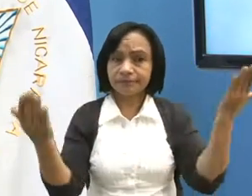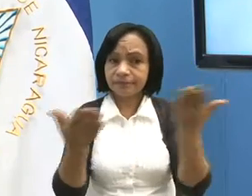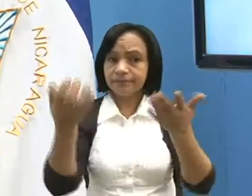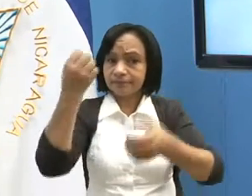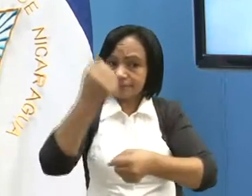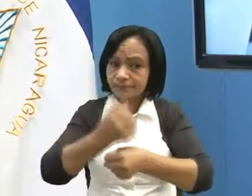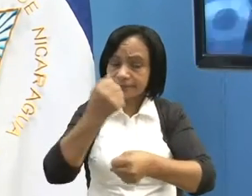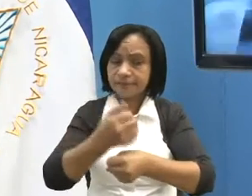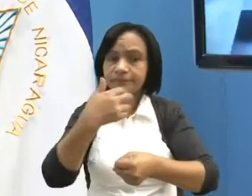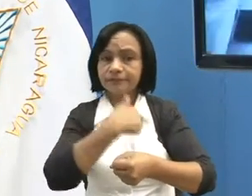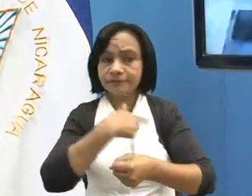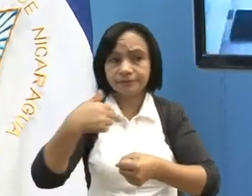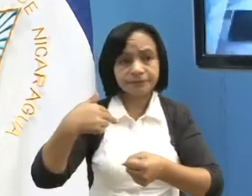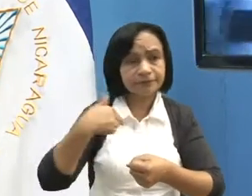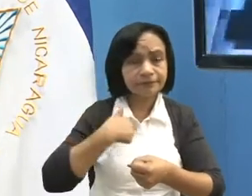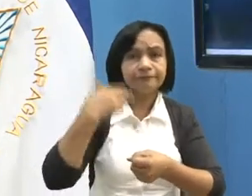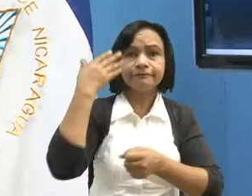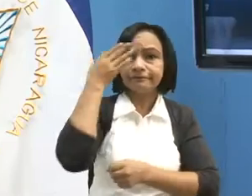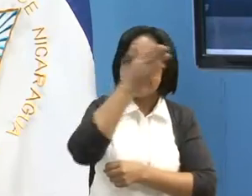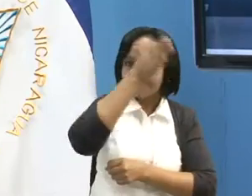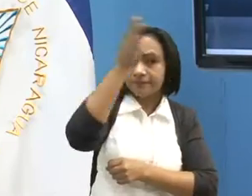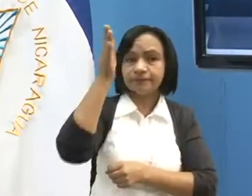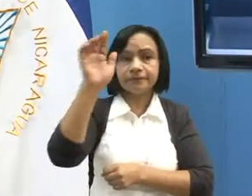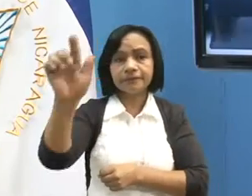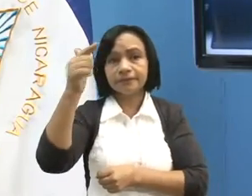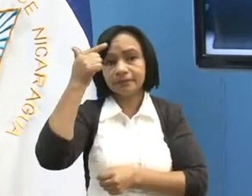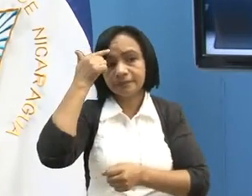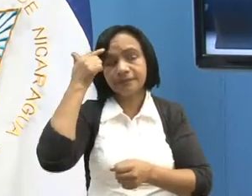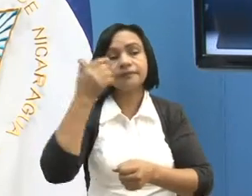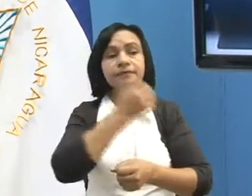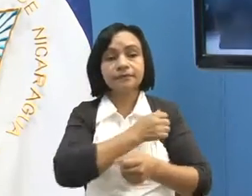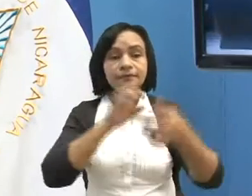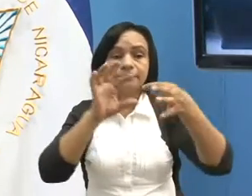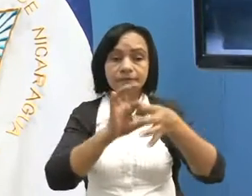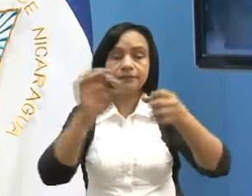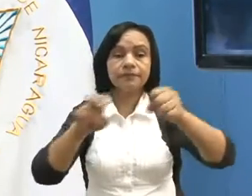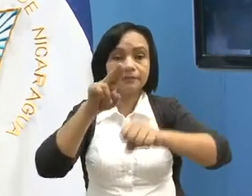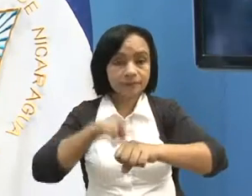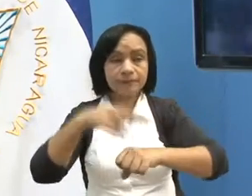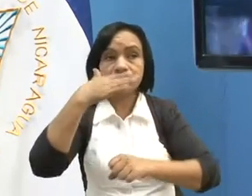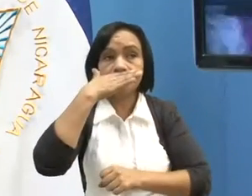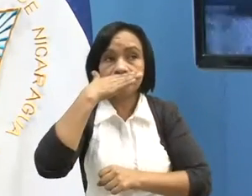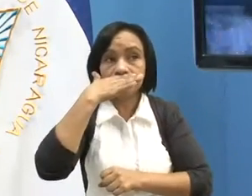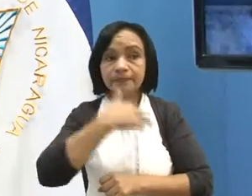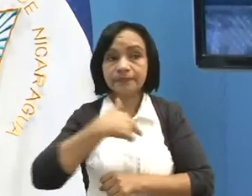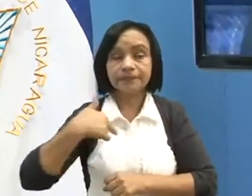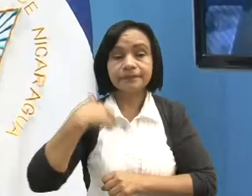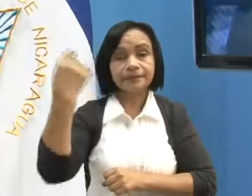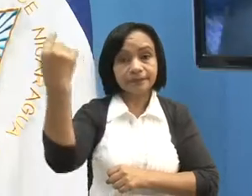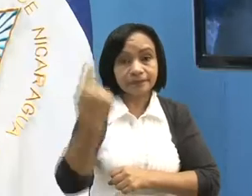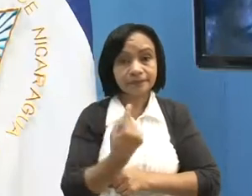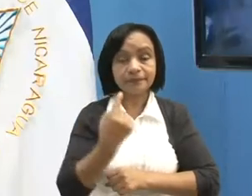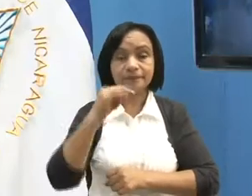de trabajo, preparación y también gestión que realiza el Gobierno de Reconciliación y Unidad Nacional, pues contamos con la presencia